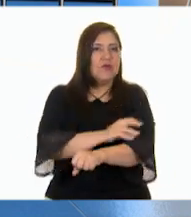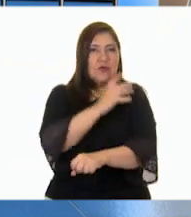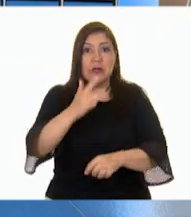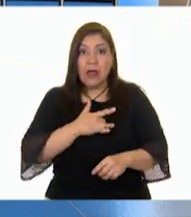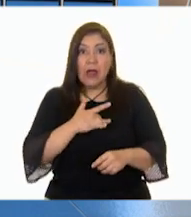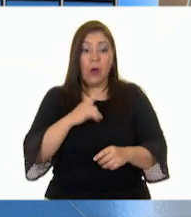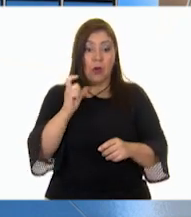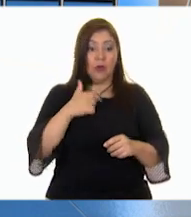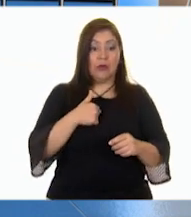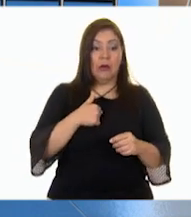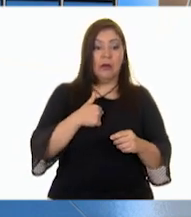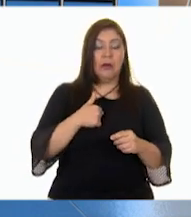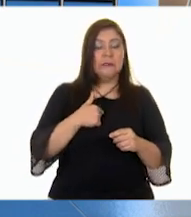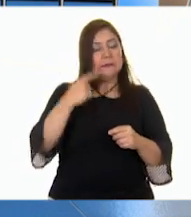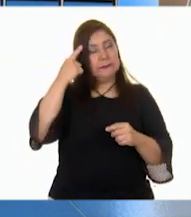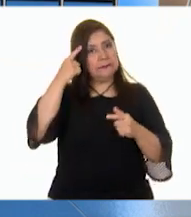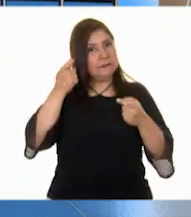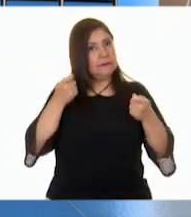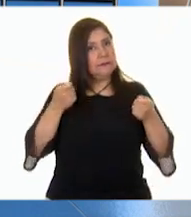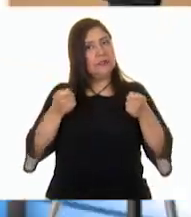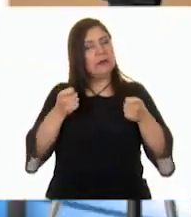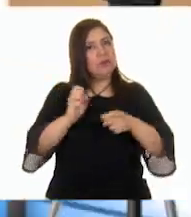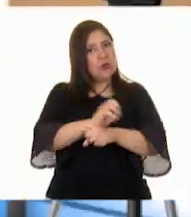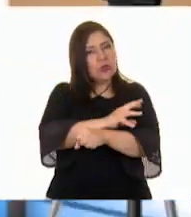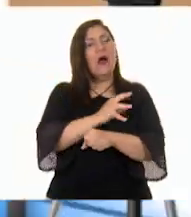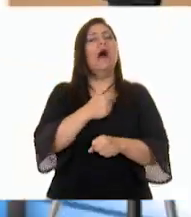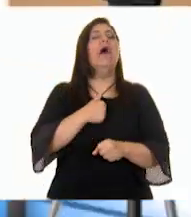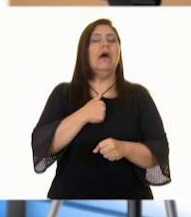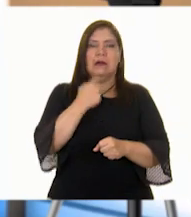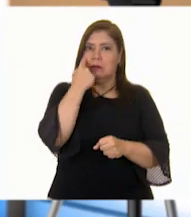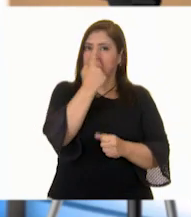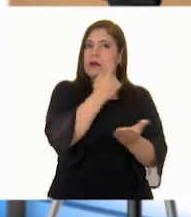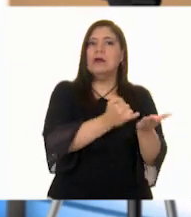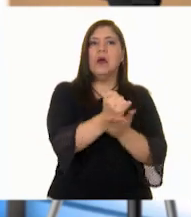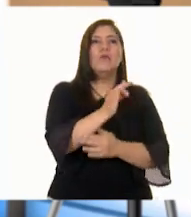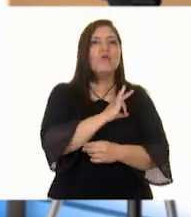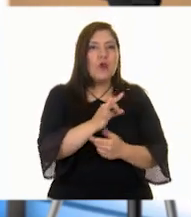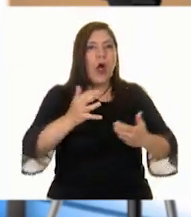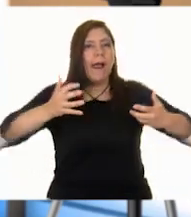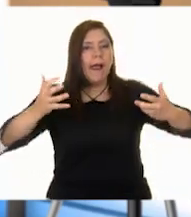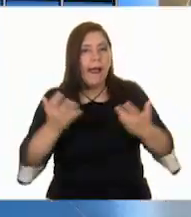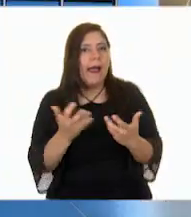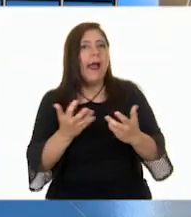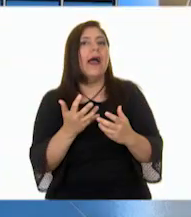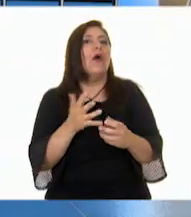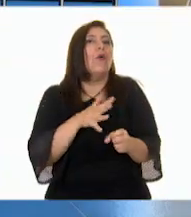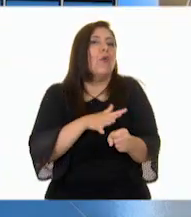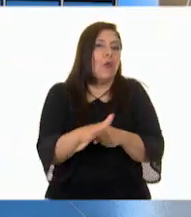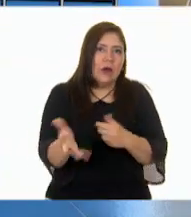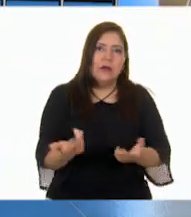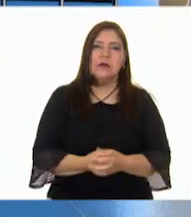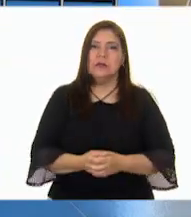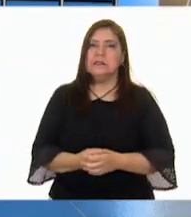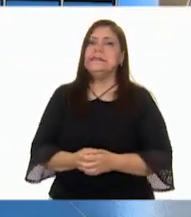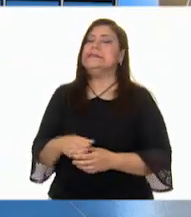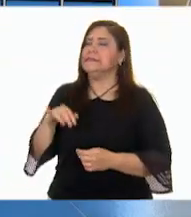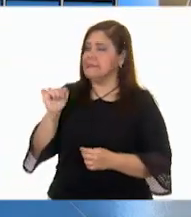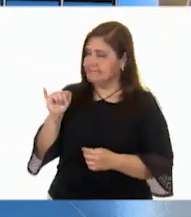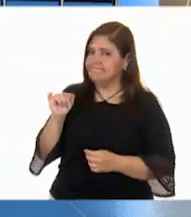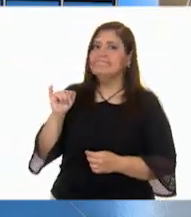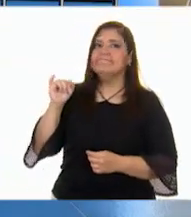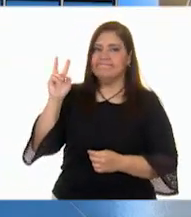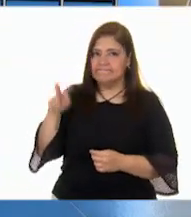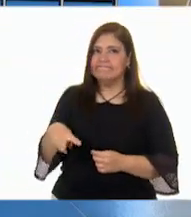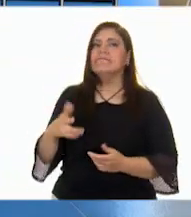emociones, podemos tomar la mejor decisión y lograr lo que queremos. Sí, pero por el momento,